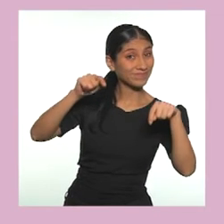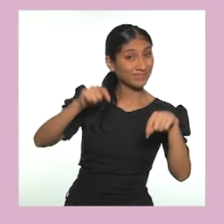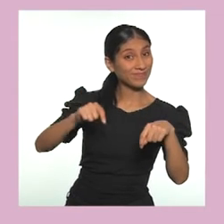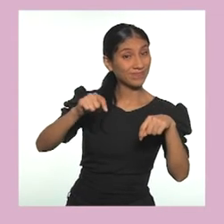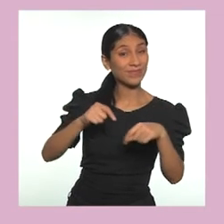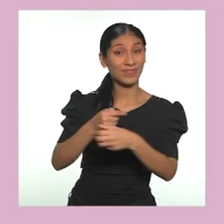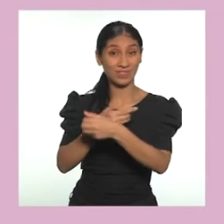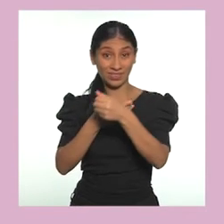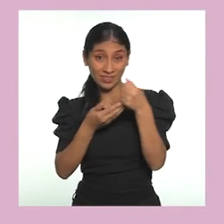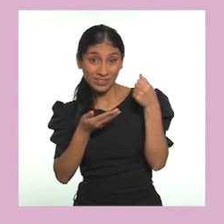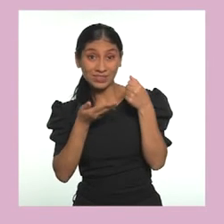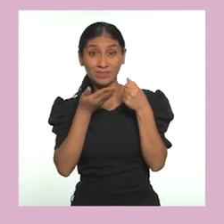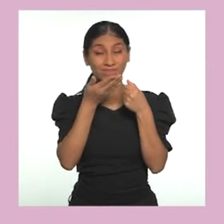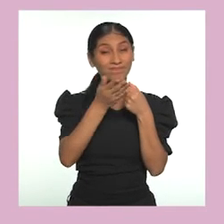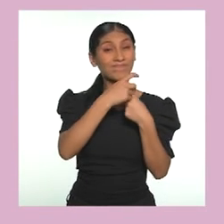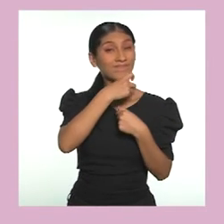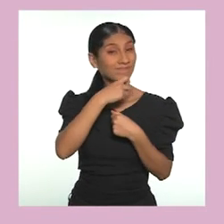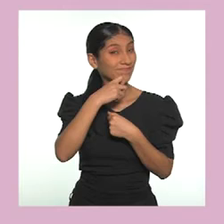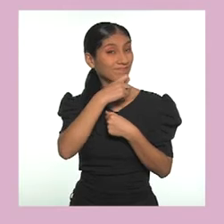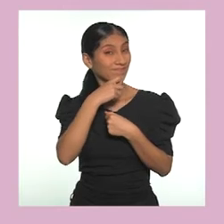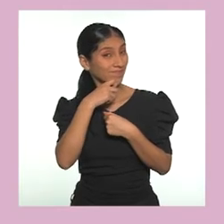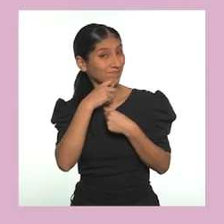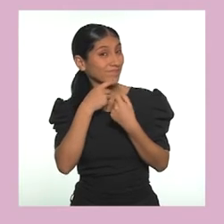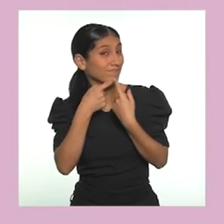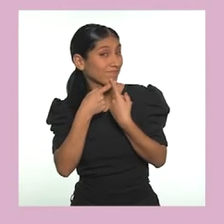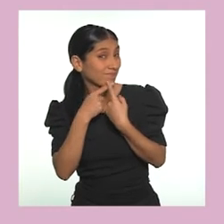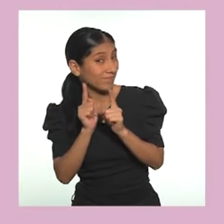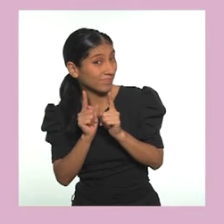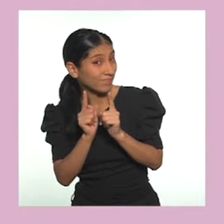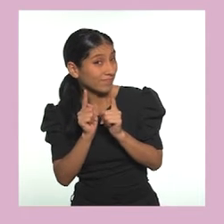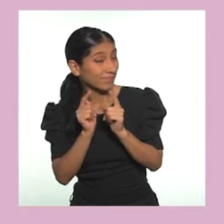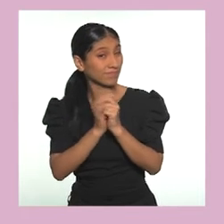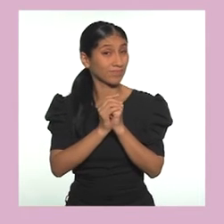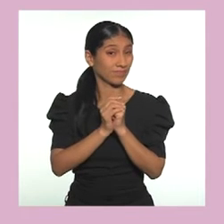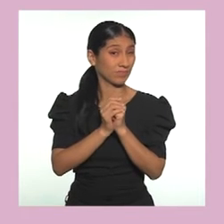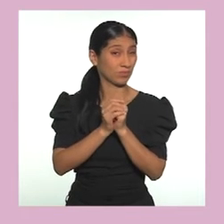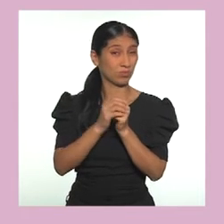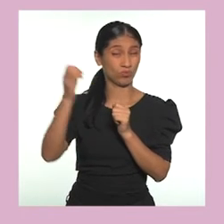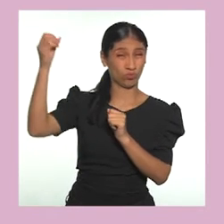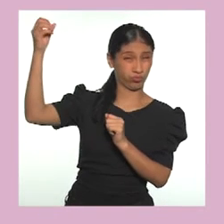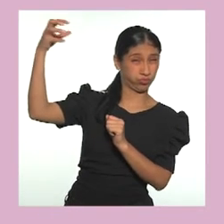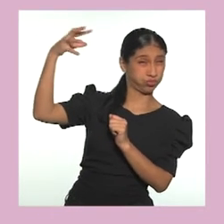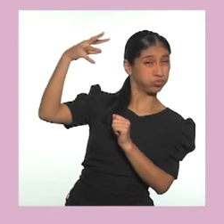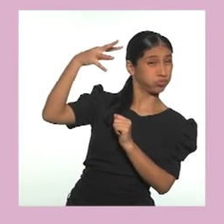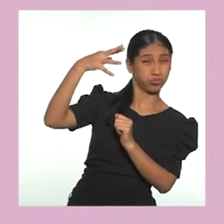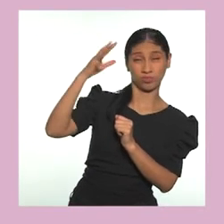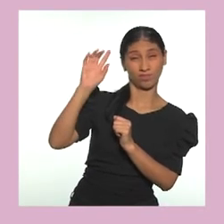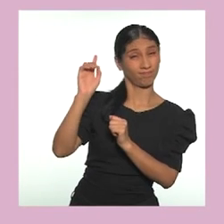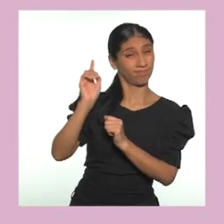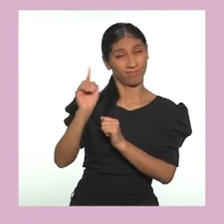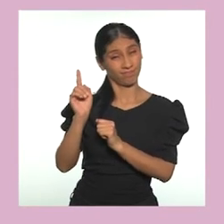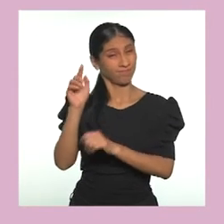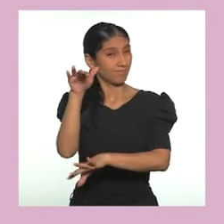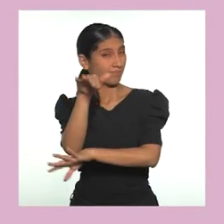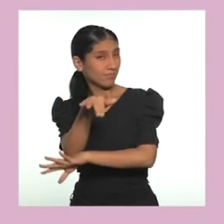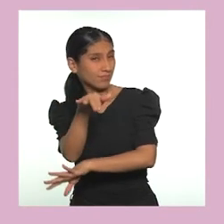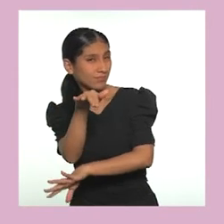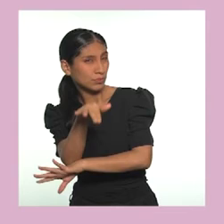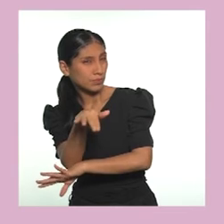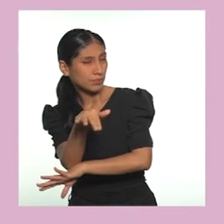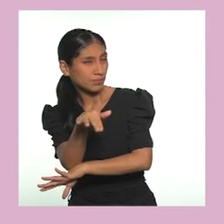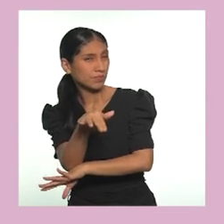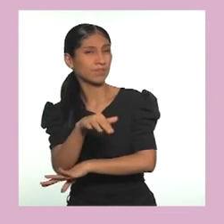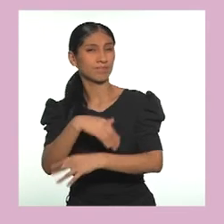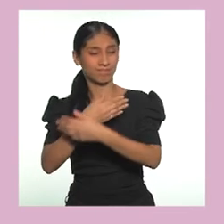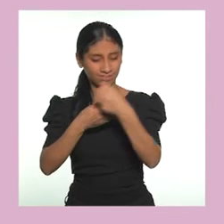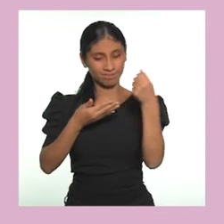vamos a ponerlas a secar afuera. Pero que no le caiga tan fuerte el sol. En la